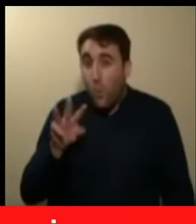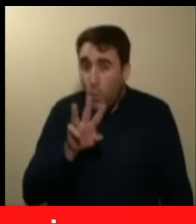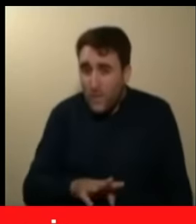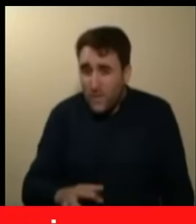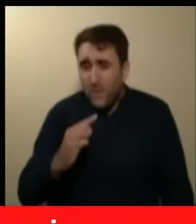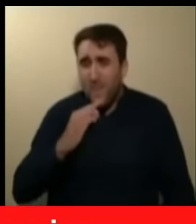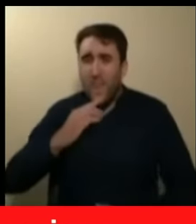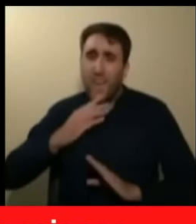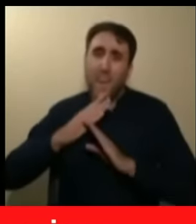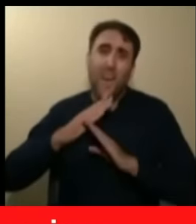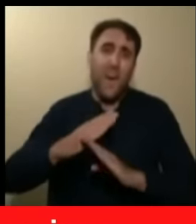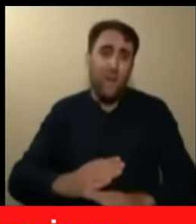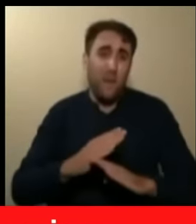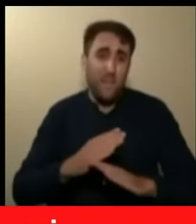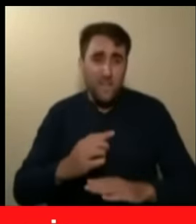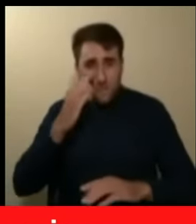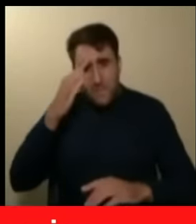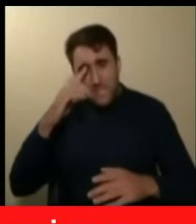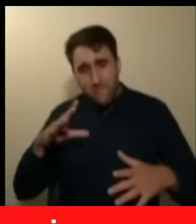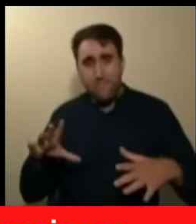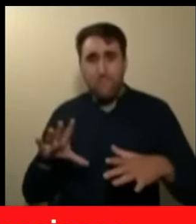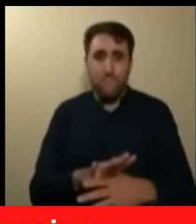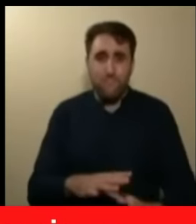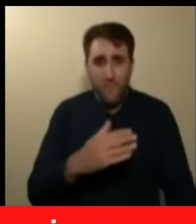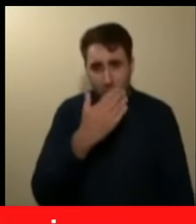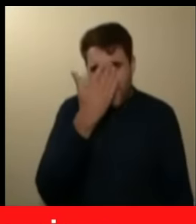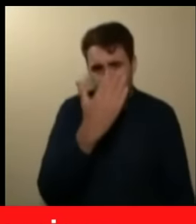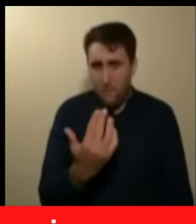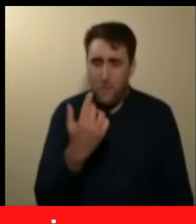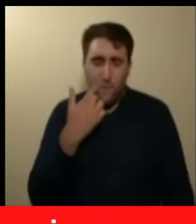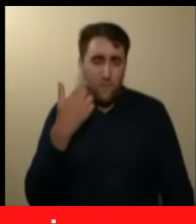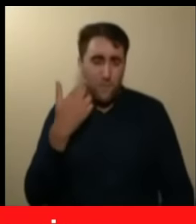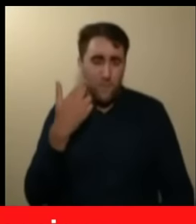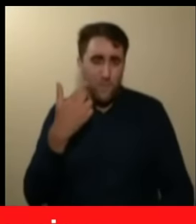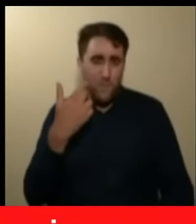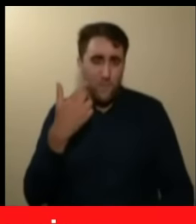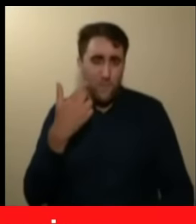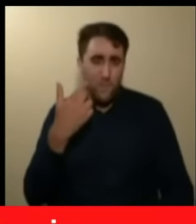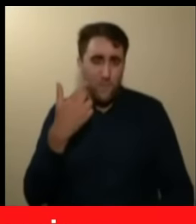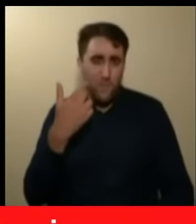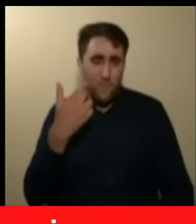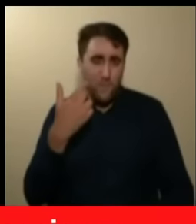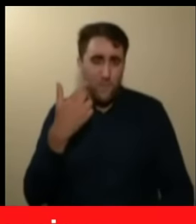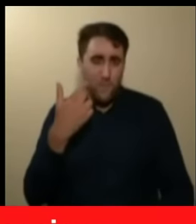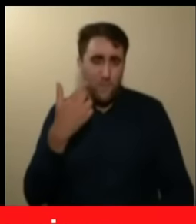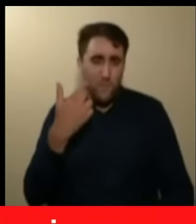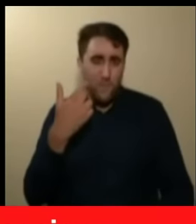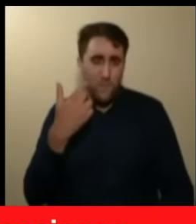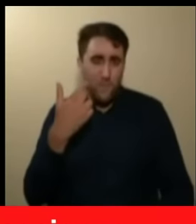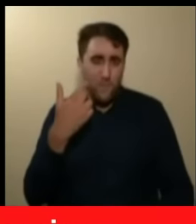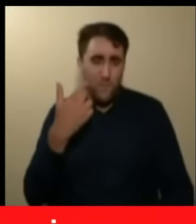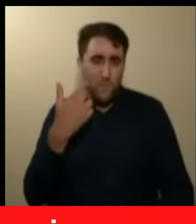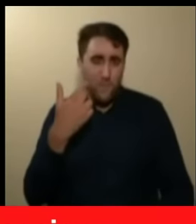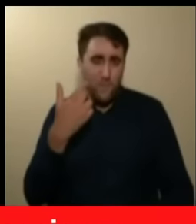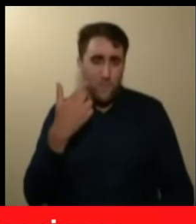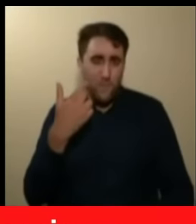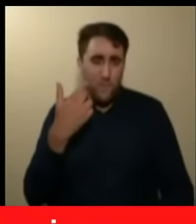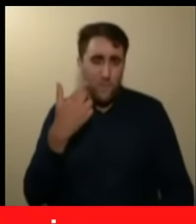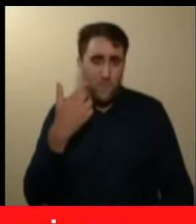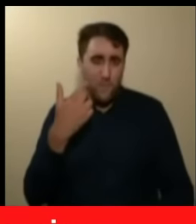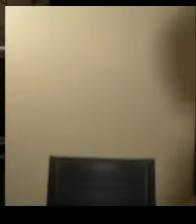Ferreira Aldunate estaría cerca de las posiciones que está tratando de defender el senador Vergara en el debate del día de hoy. Gracias, senador. Tiene su